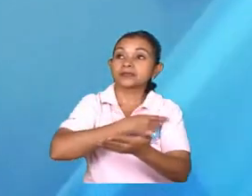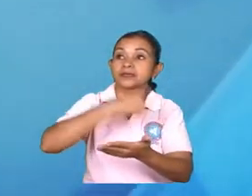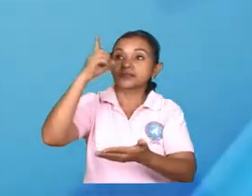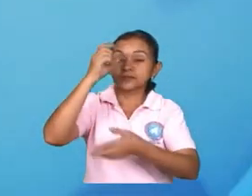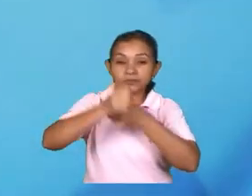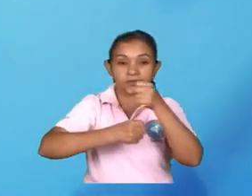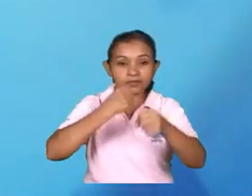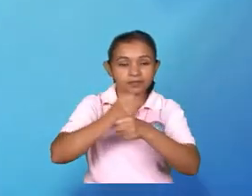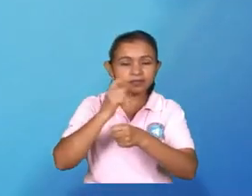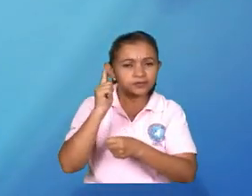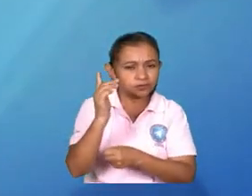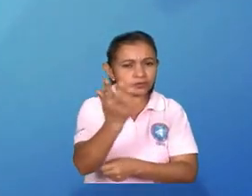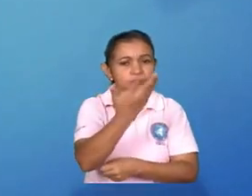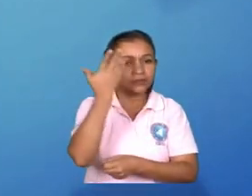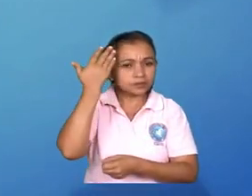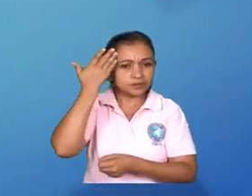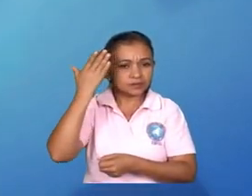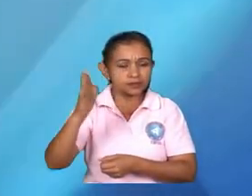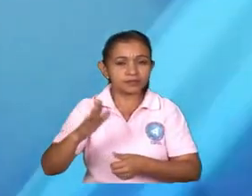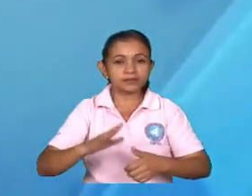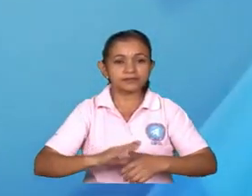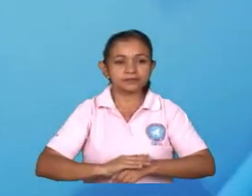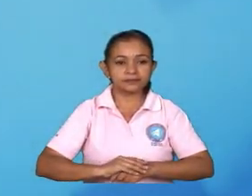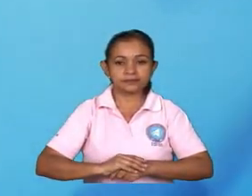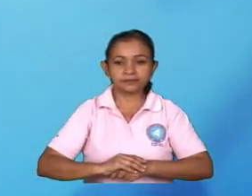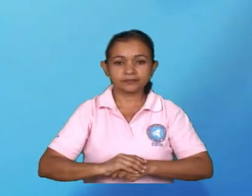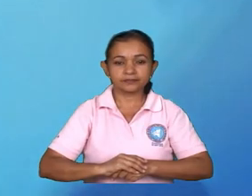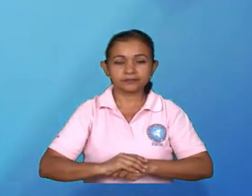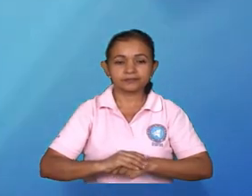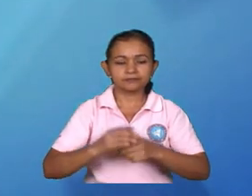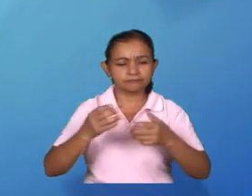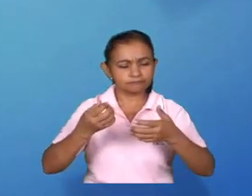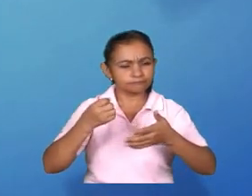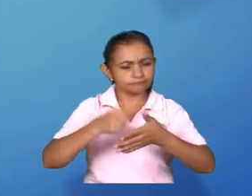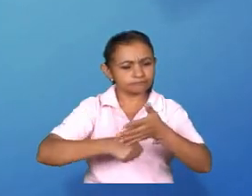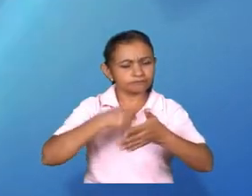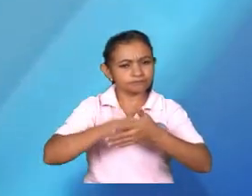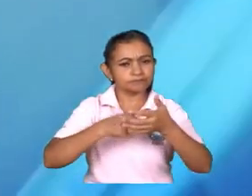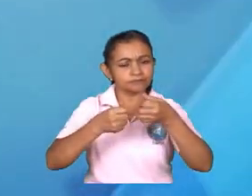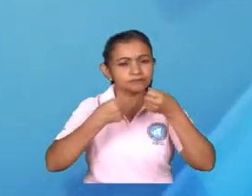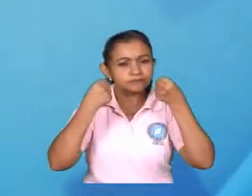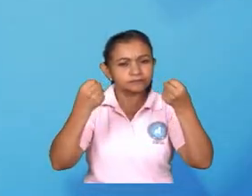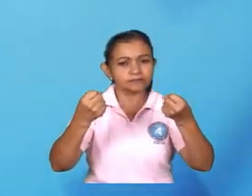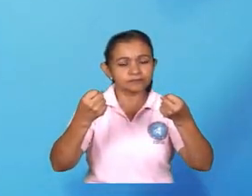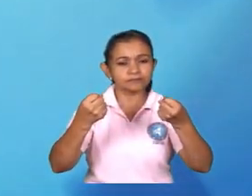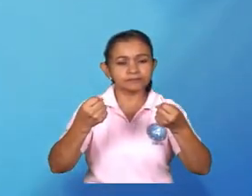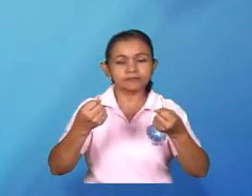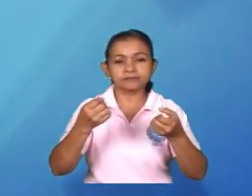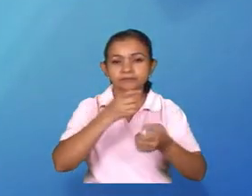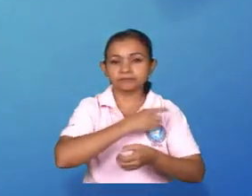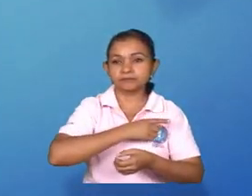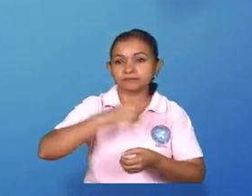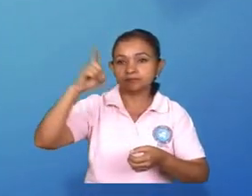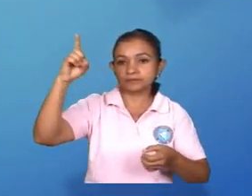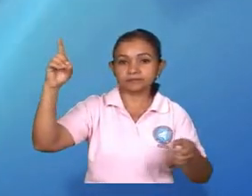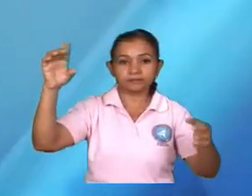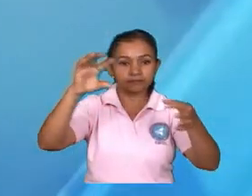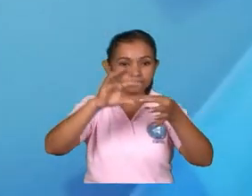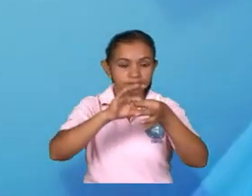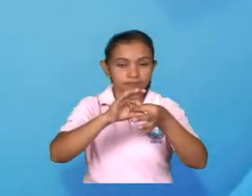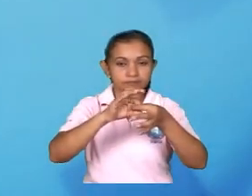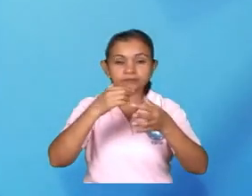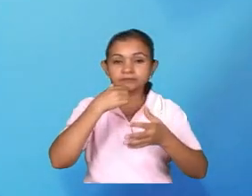sabemos que nos fortalecerá. Porque si Dios está con nosotros,